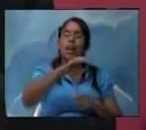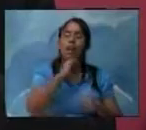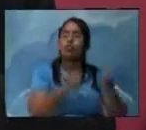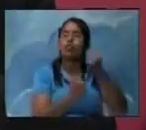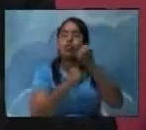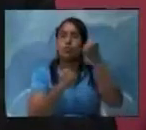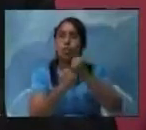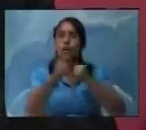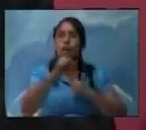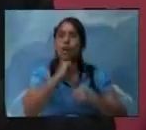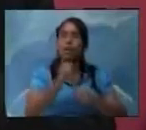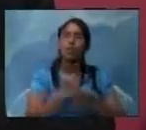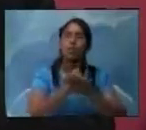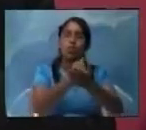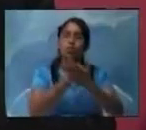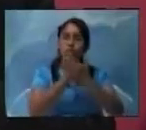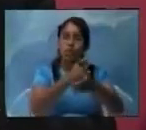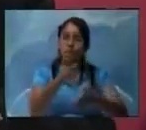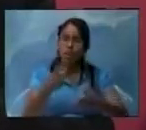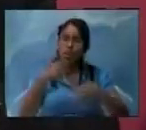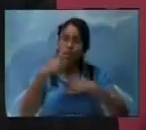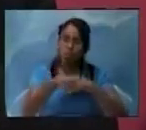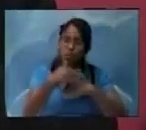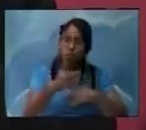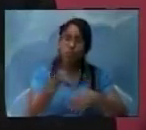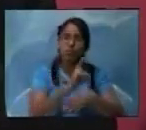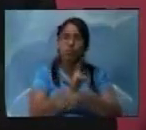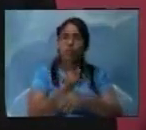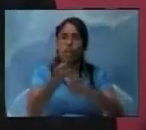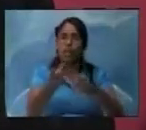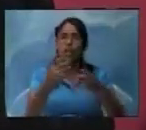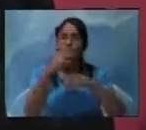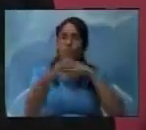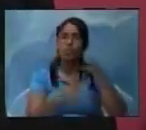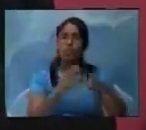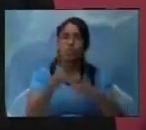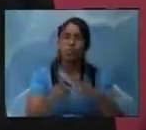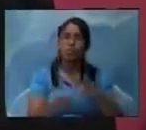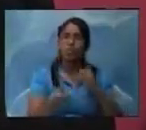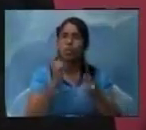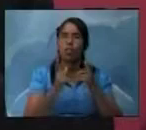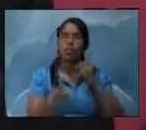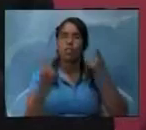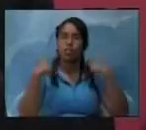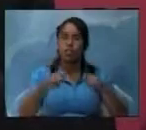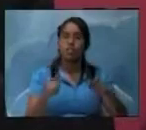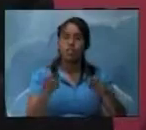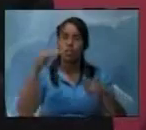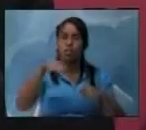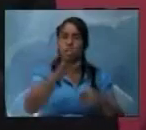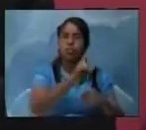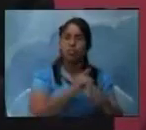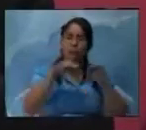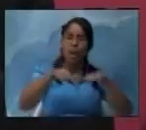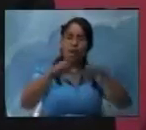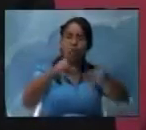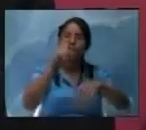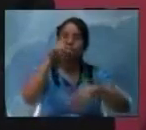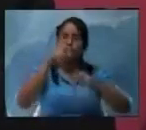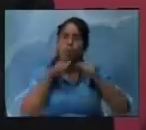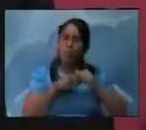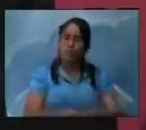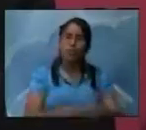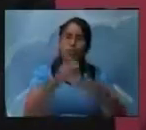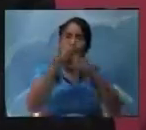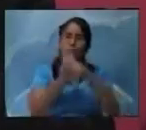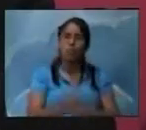tu socorro, Él es tu ayudador, Él es tu pronto auxilio en la tribulación. Aunque se traspasen los montes a la mar, tú